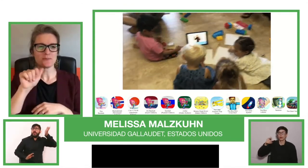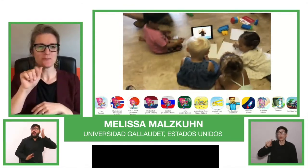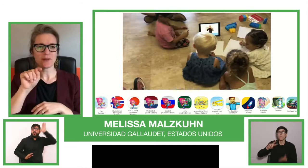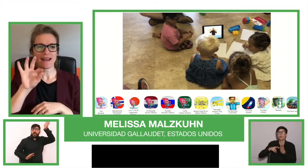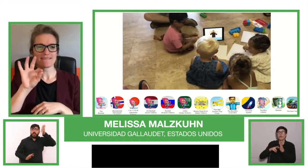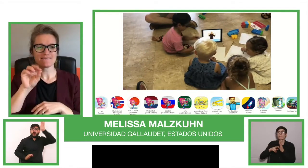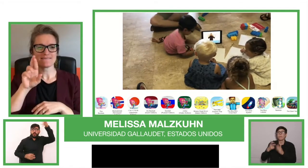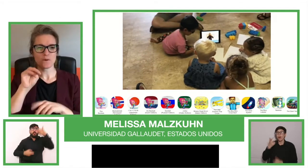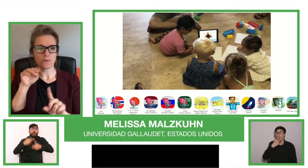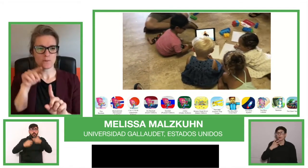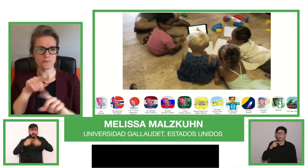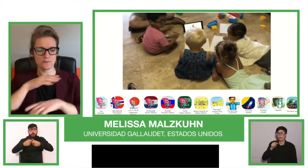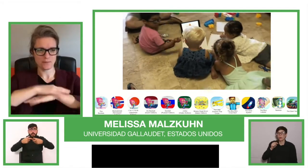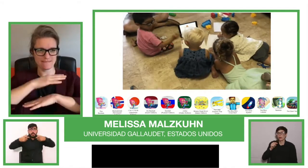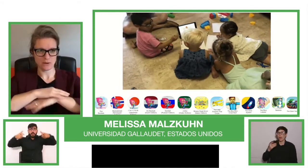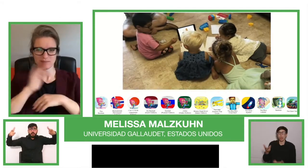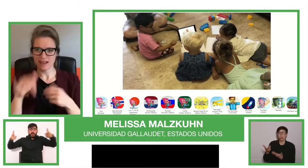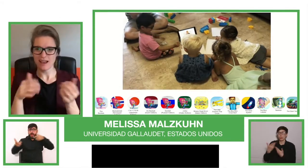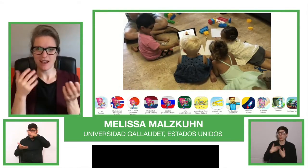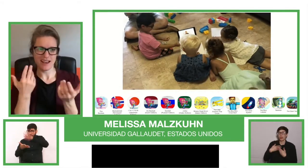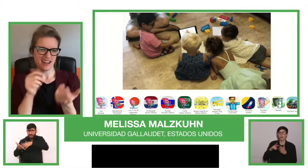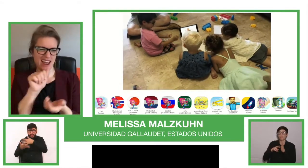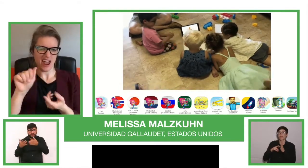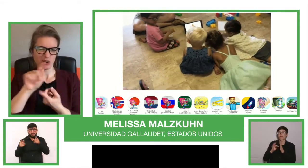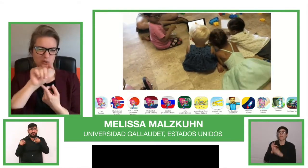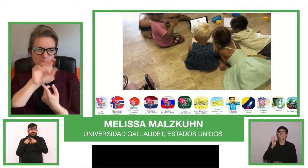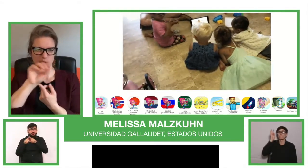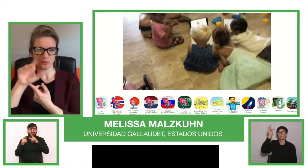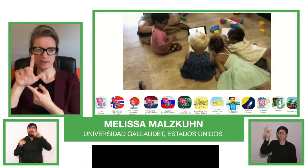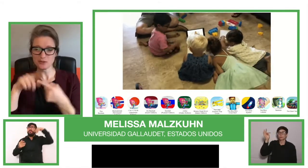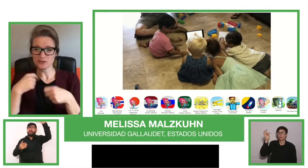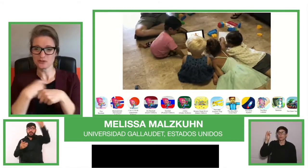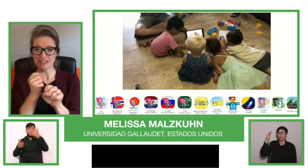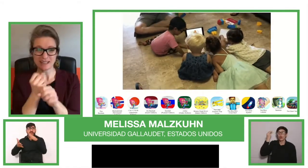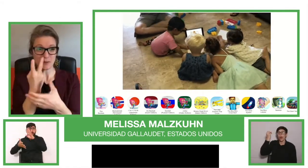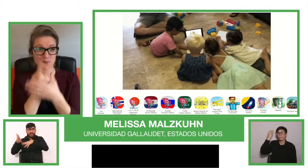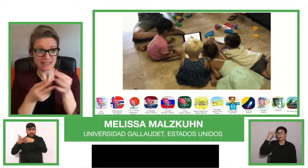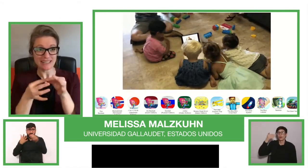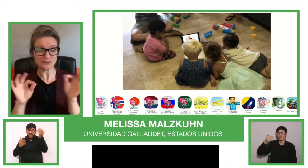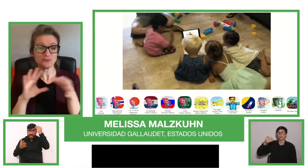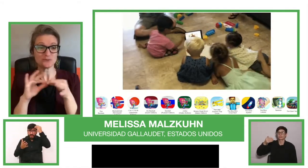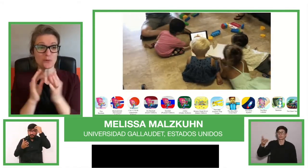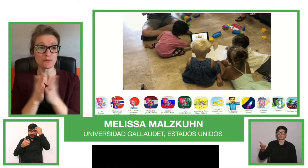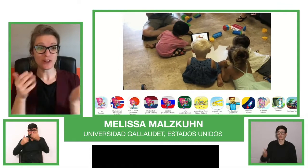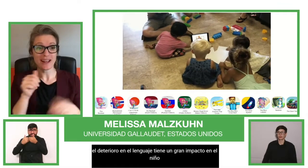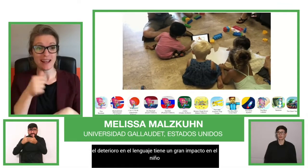adultez. En nuestro trabajo hemos desarrollado una plataforma,